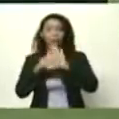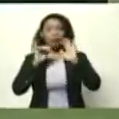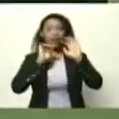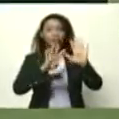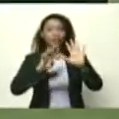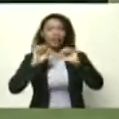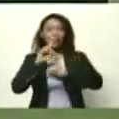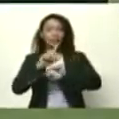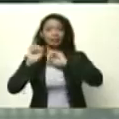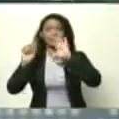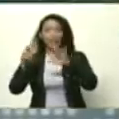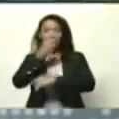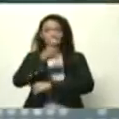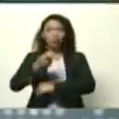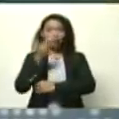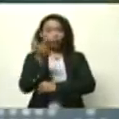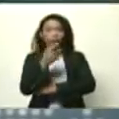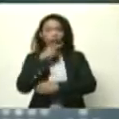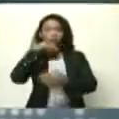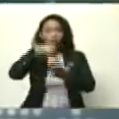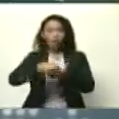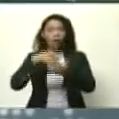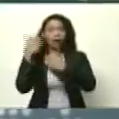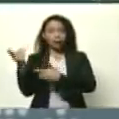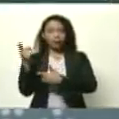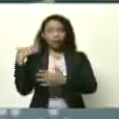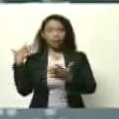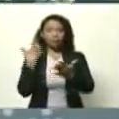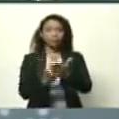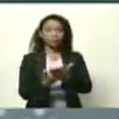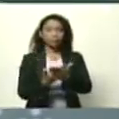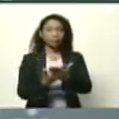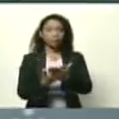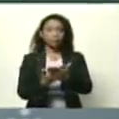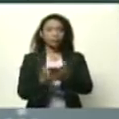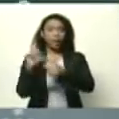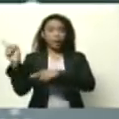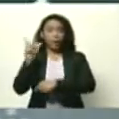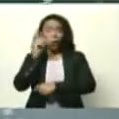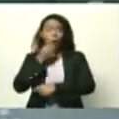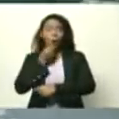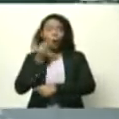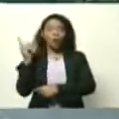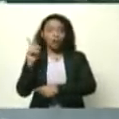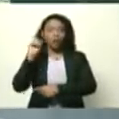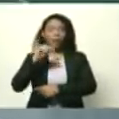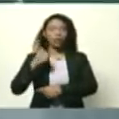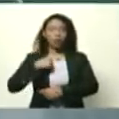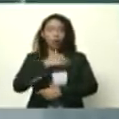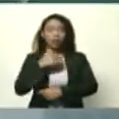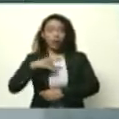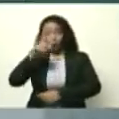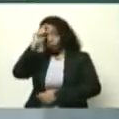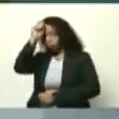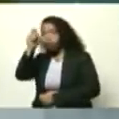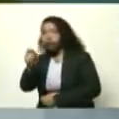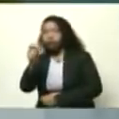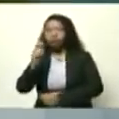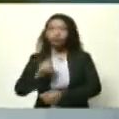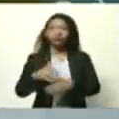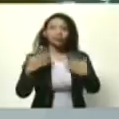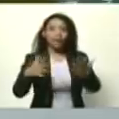3.083.917 personas, como usted lo ha mencionado, son las que durante esta edición, estos muchachos, a los cuales también quiero hacer un reconocimiento,